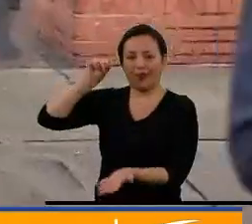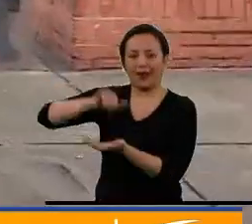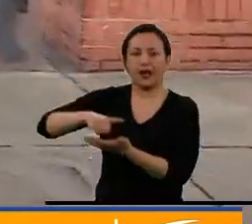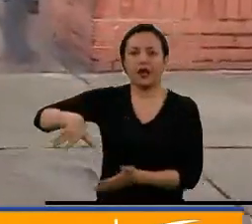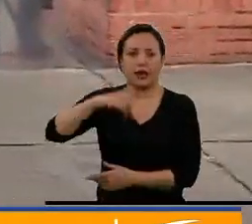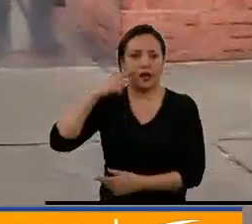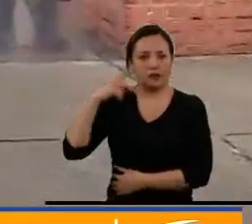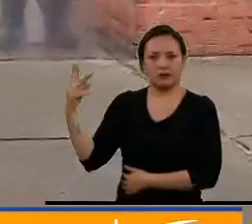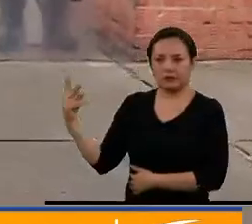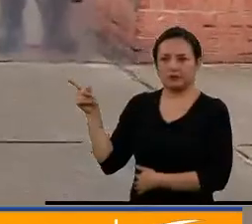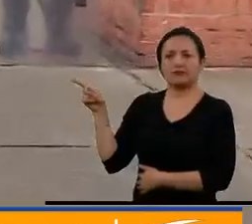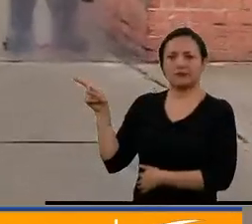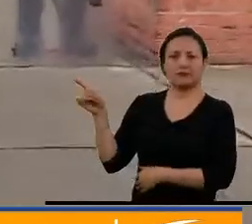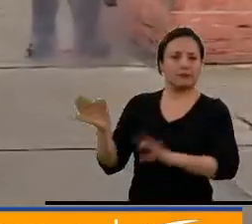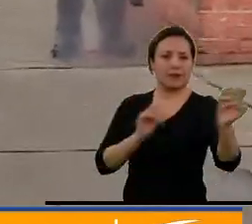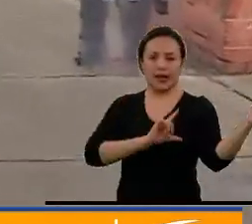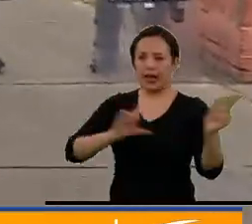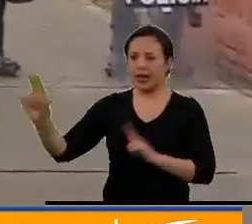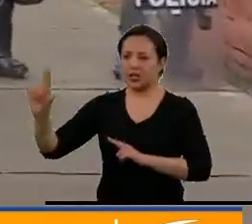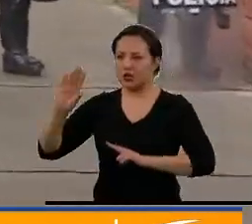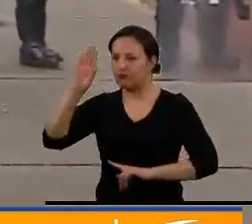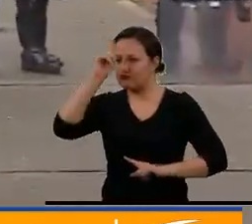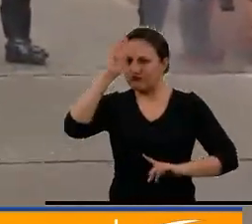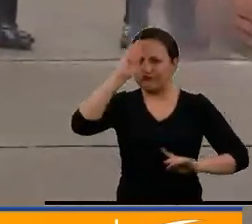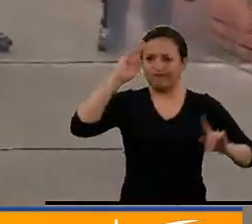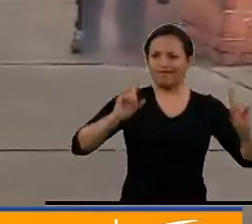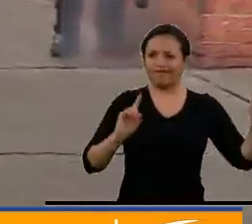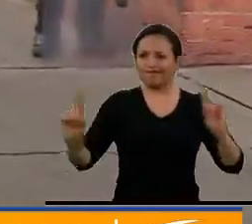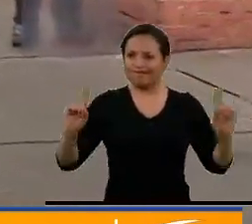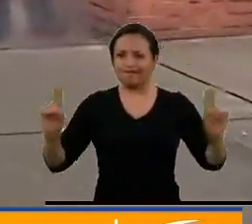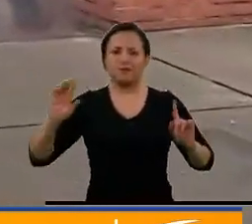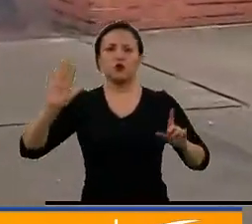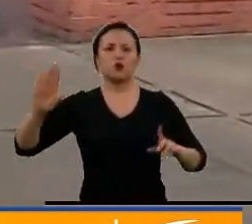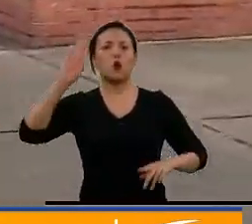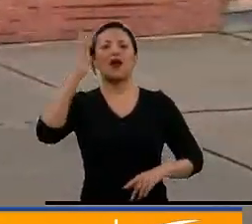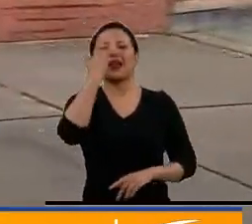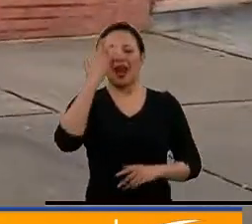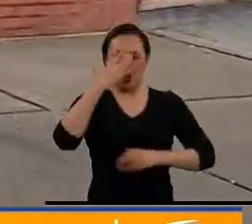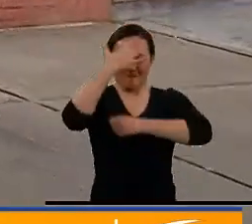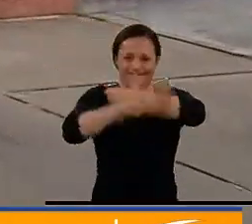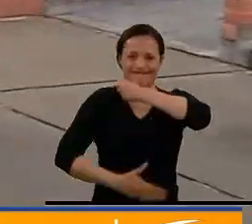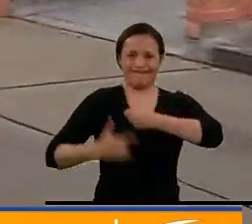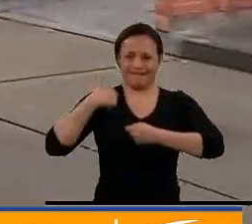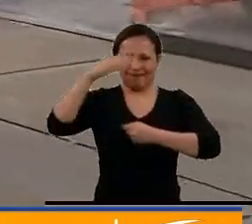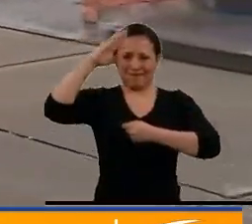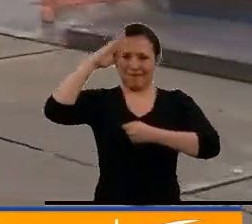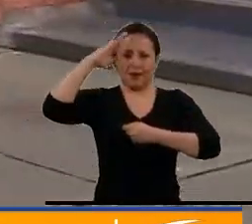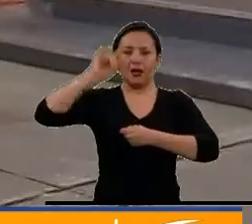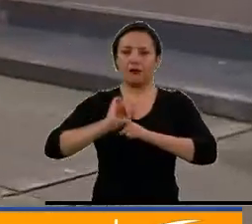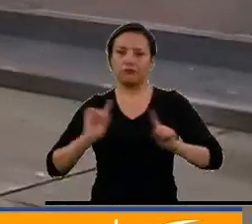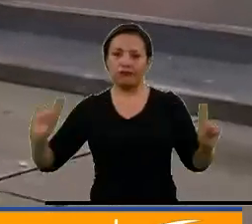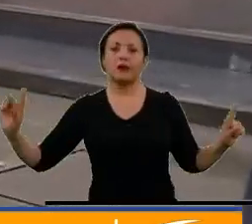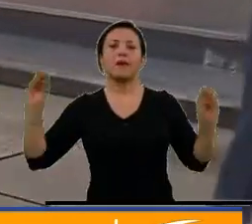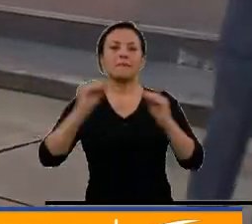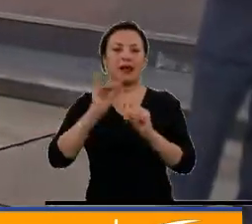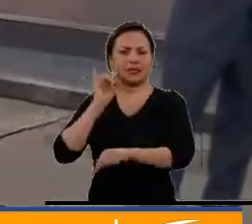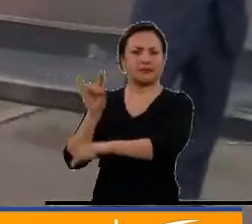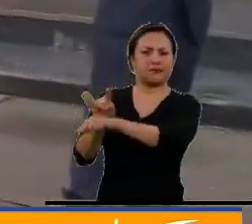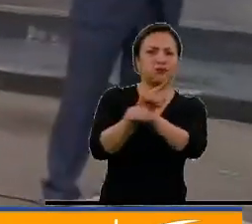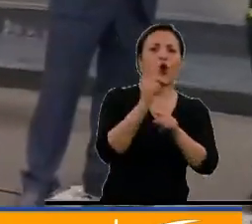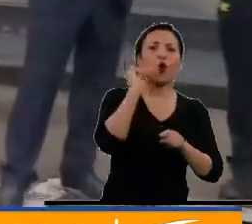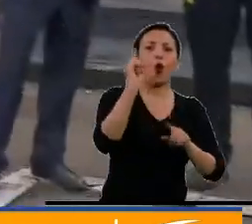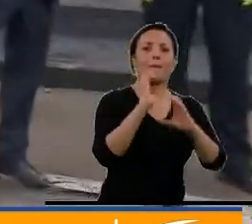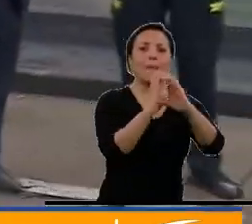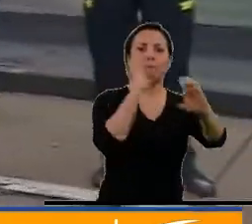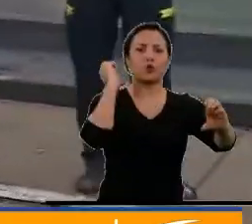todo el dispositivo listo con personal del SMAT y también mucha vigilancia porque hay varios buses que van